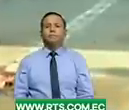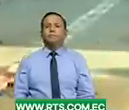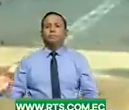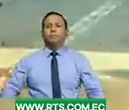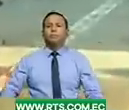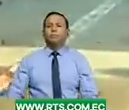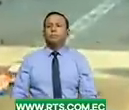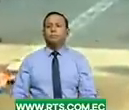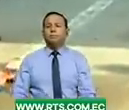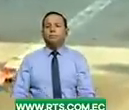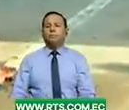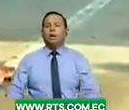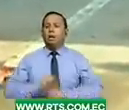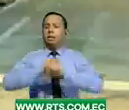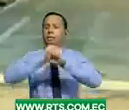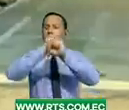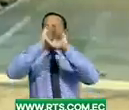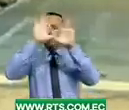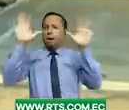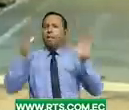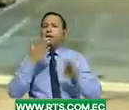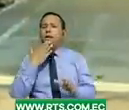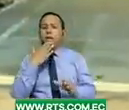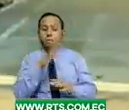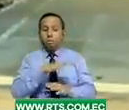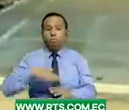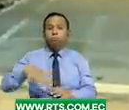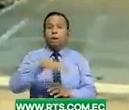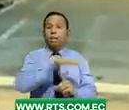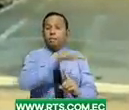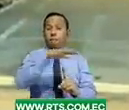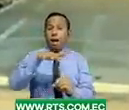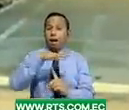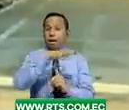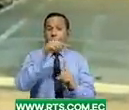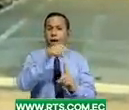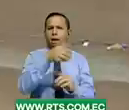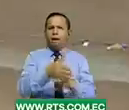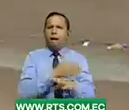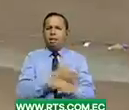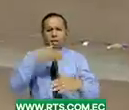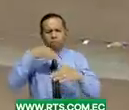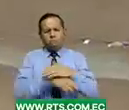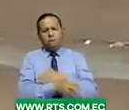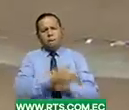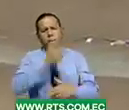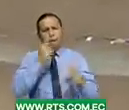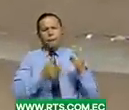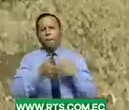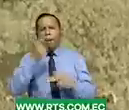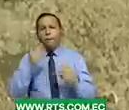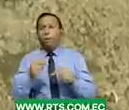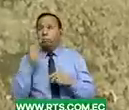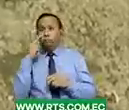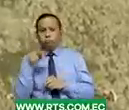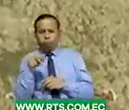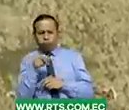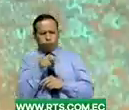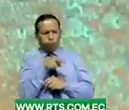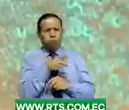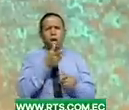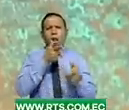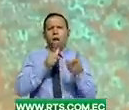A la mañana siguiente del suceso, el parque donde se registró una violenta incursión lucía así. Botellas de